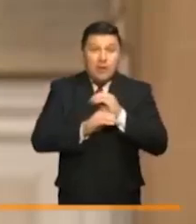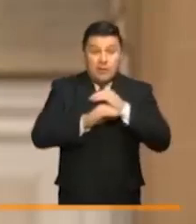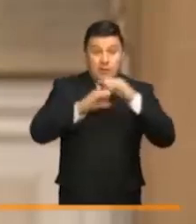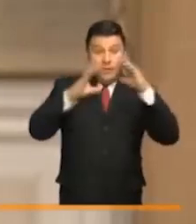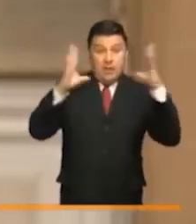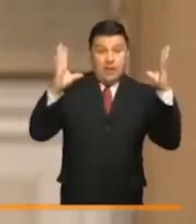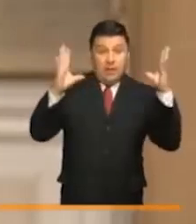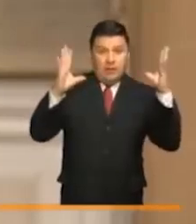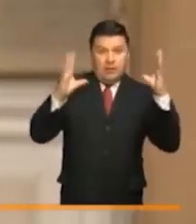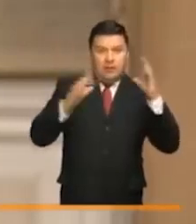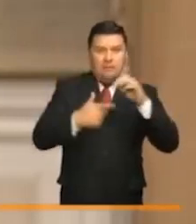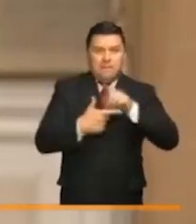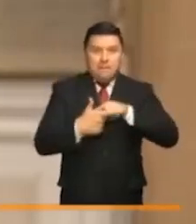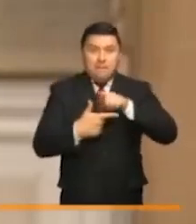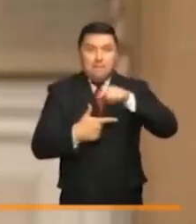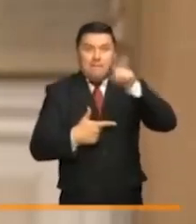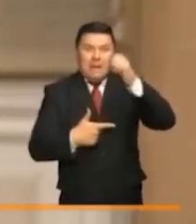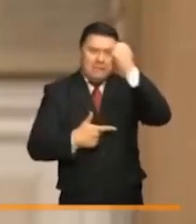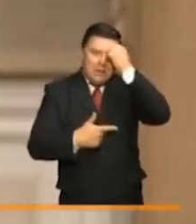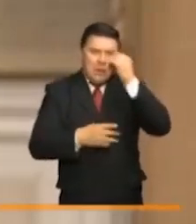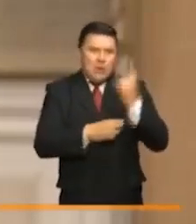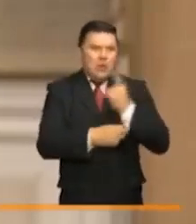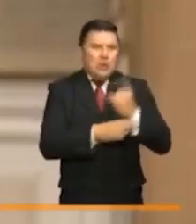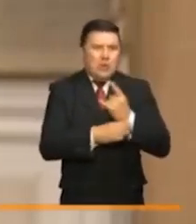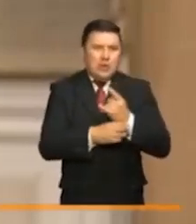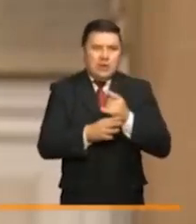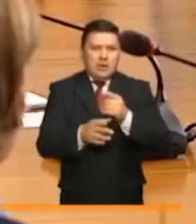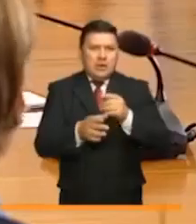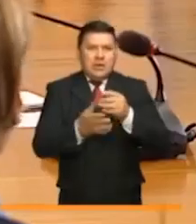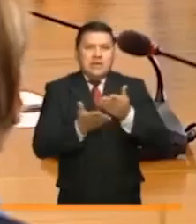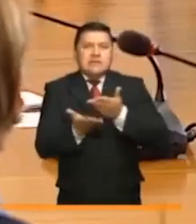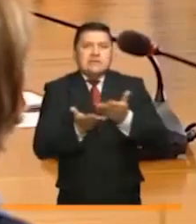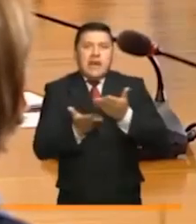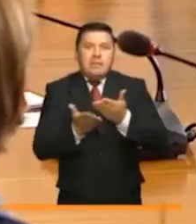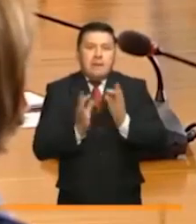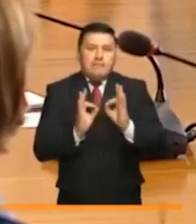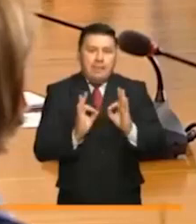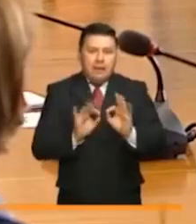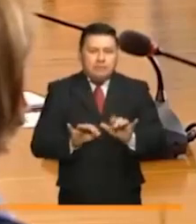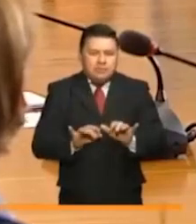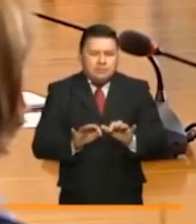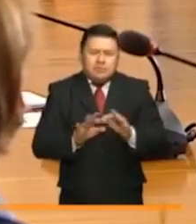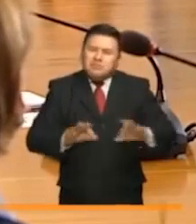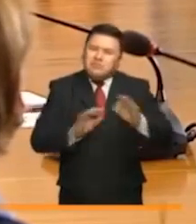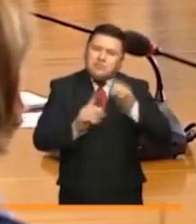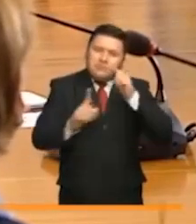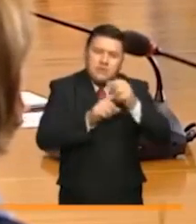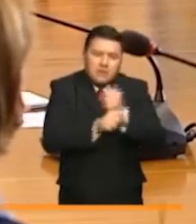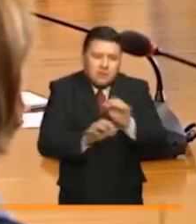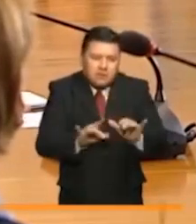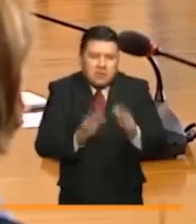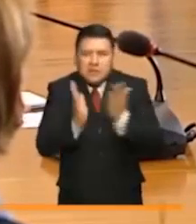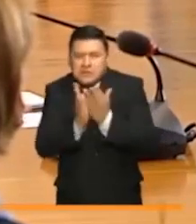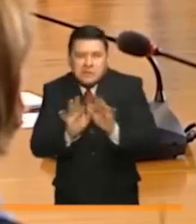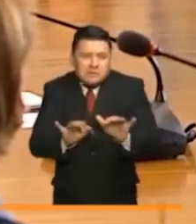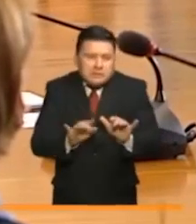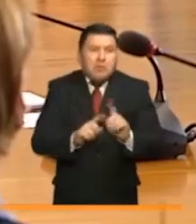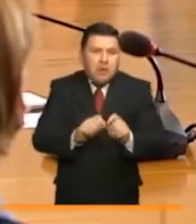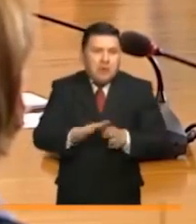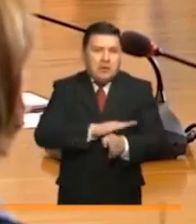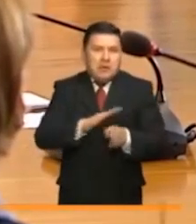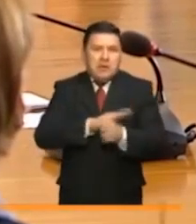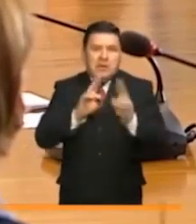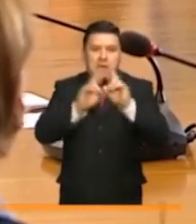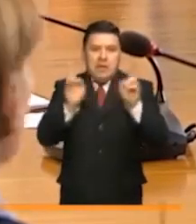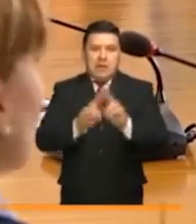que son las horas pico. Eso nos va a permitir a todos tener un mejor servicio de Internet y poder a todos garantizar que podemos acceder